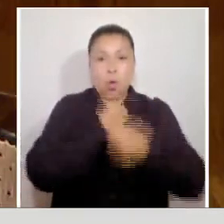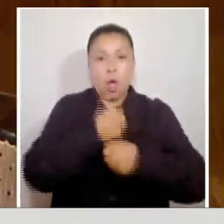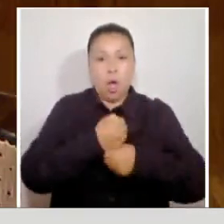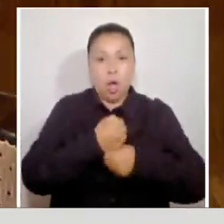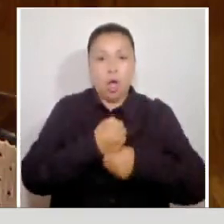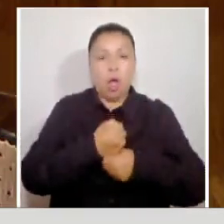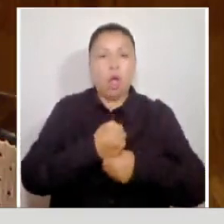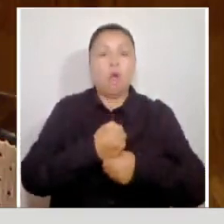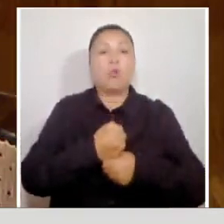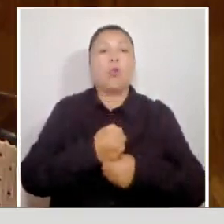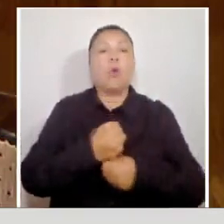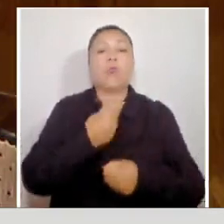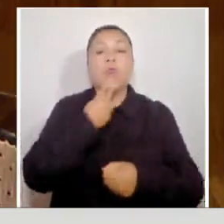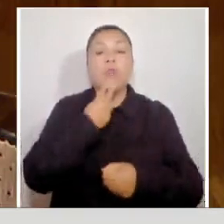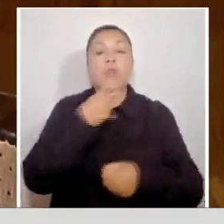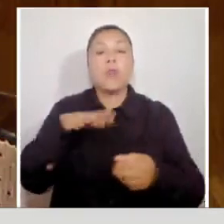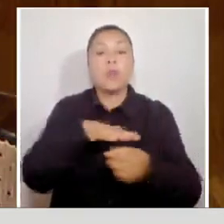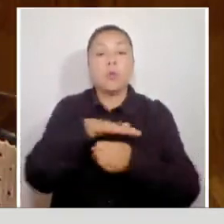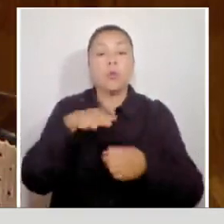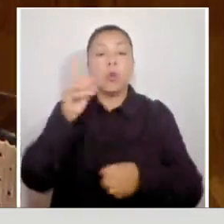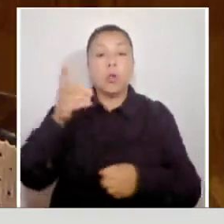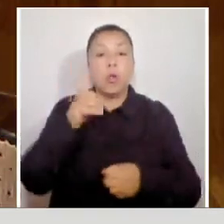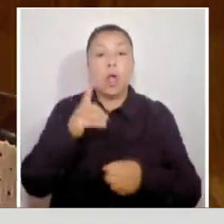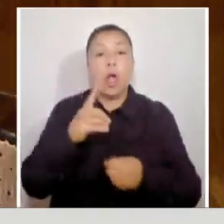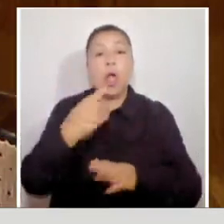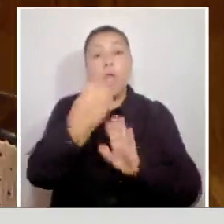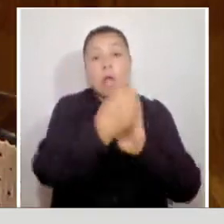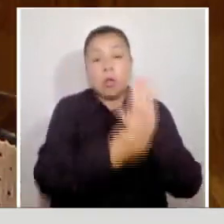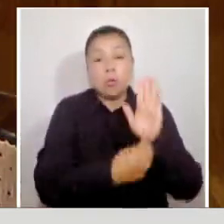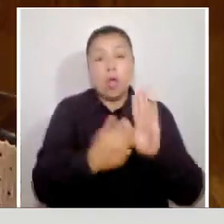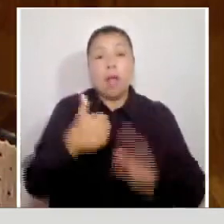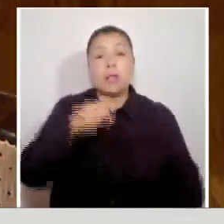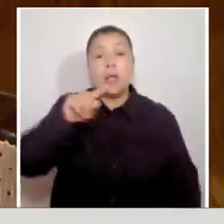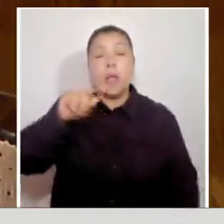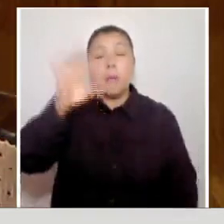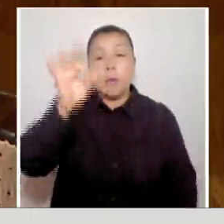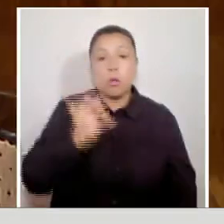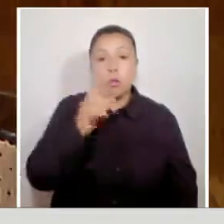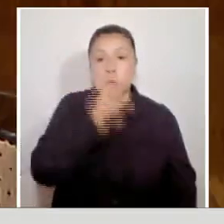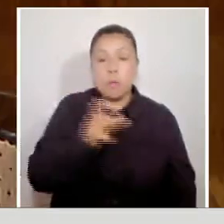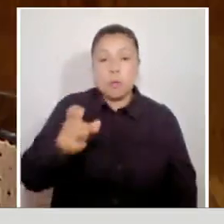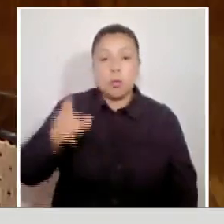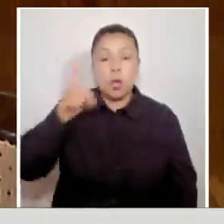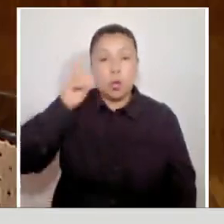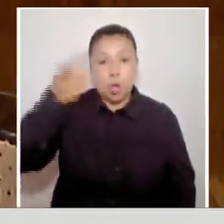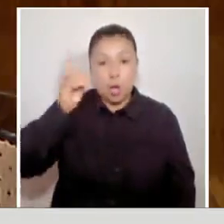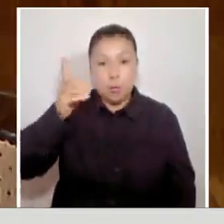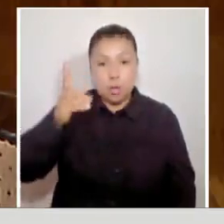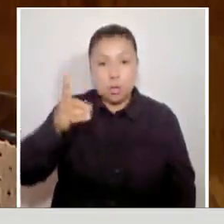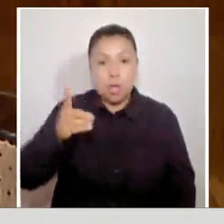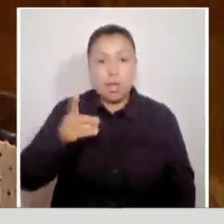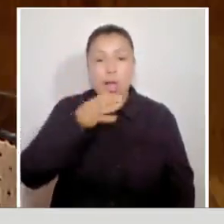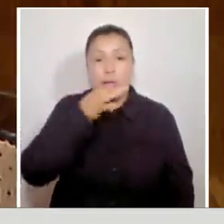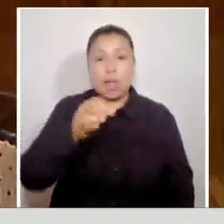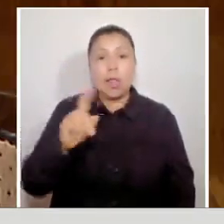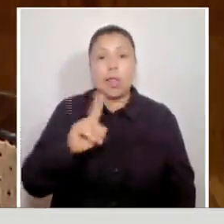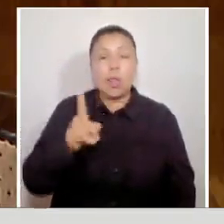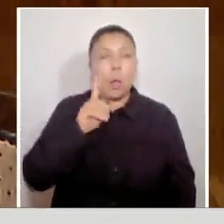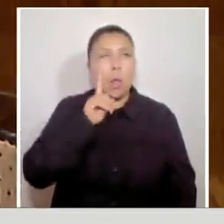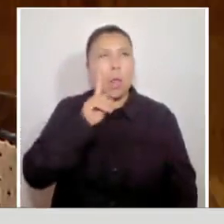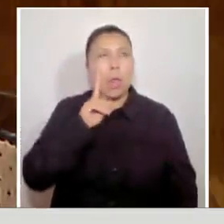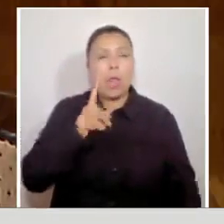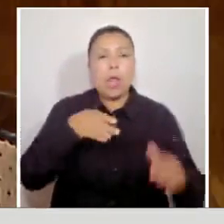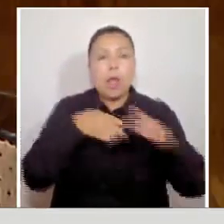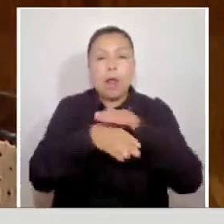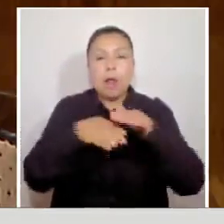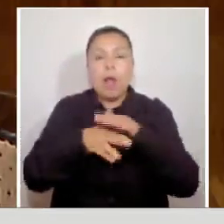discapacidad el propio instrumento demuestra que el 6% de personas discapacitadas declara no tener acceso a